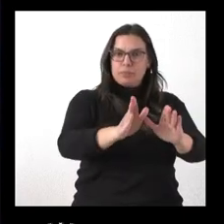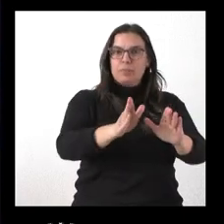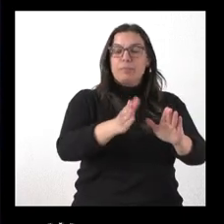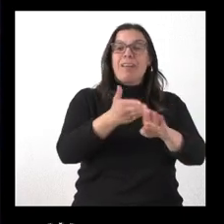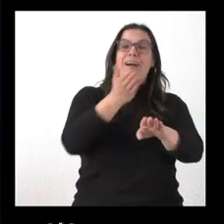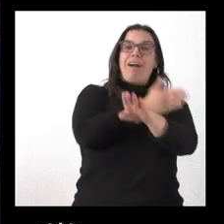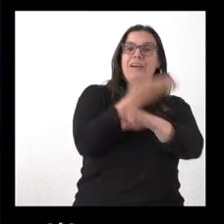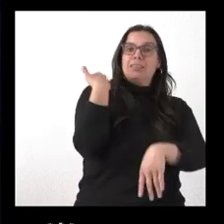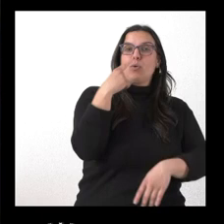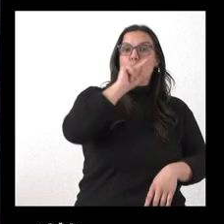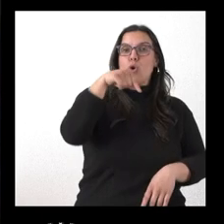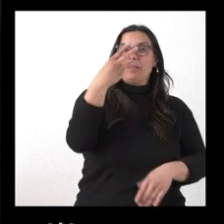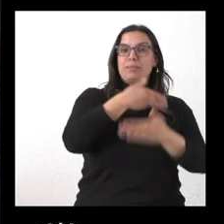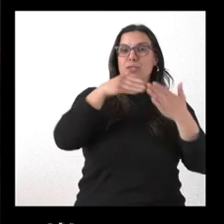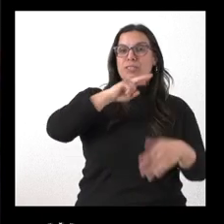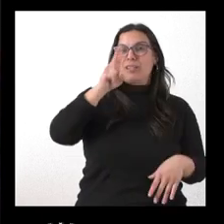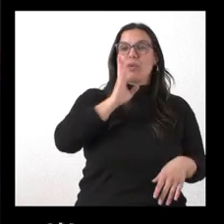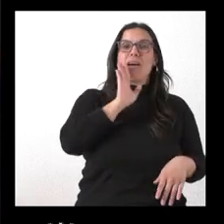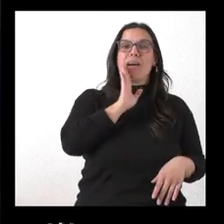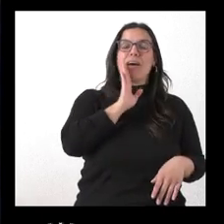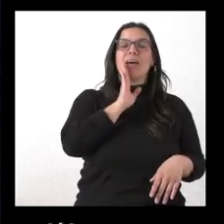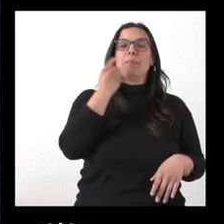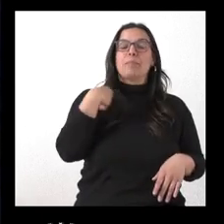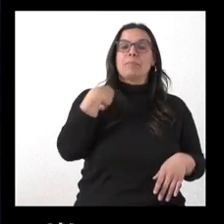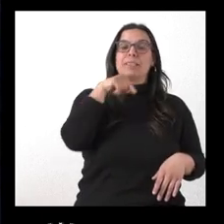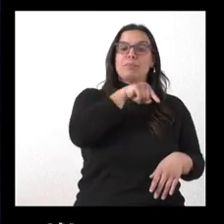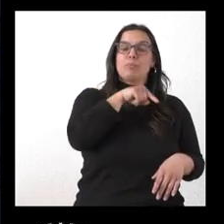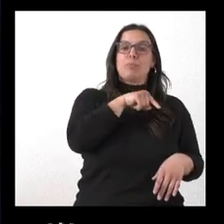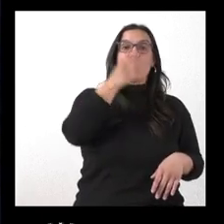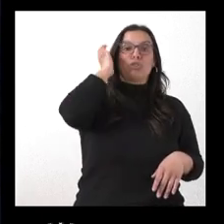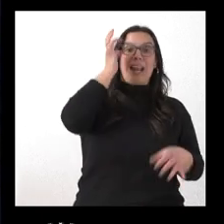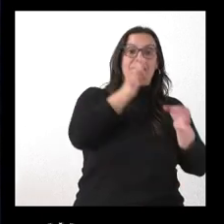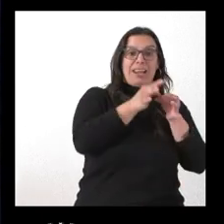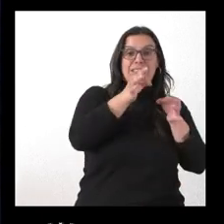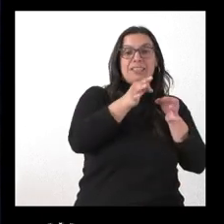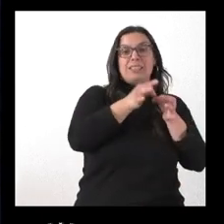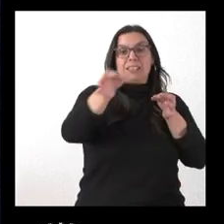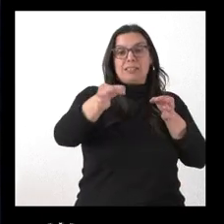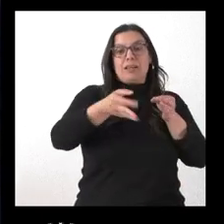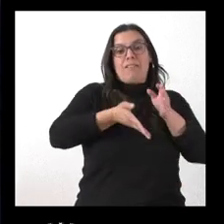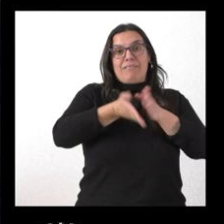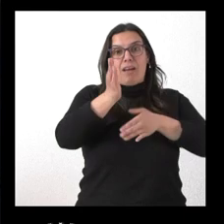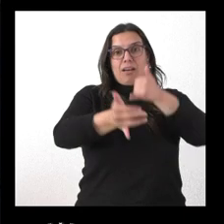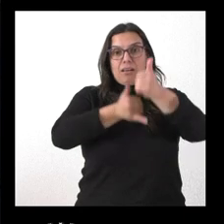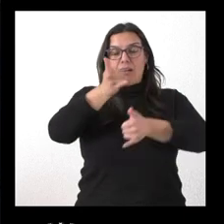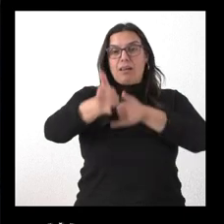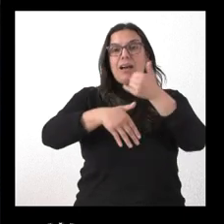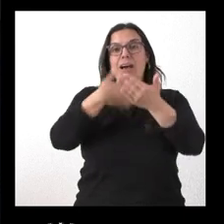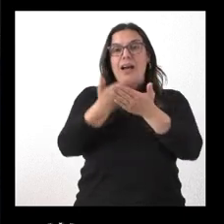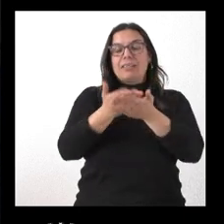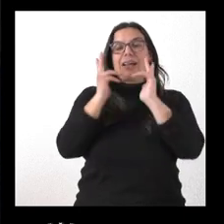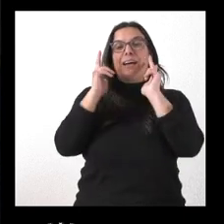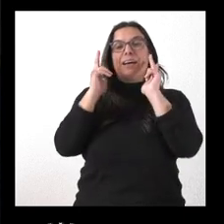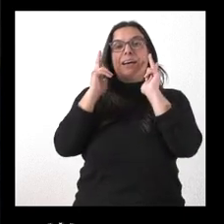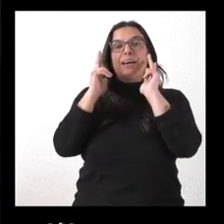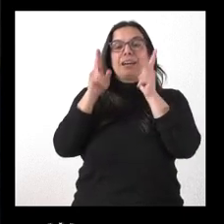1,3 millones de euros que ya existía entre el término municipal de San Andrés de rabannedo y la conexión con la residencia